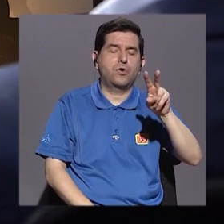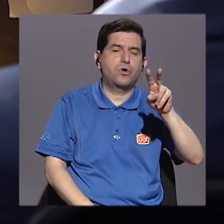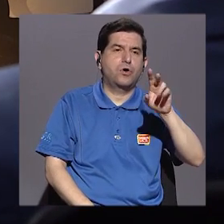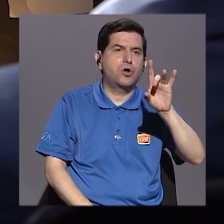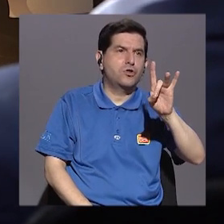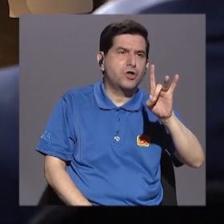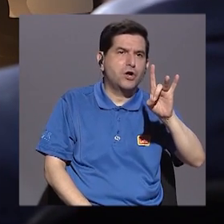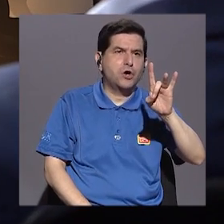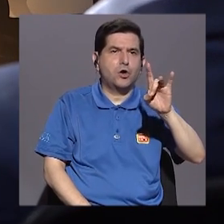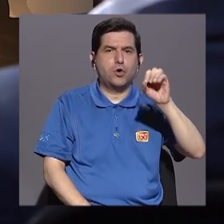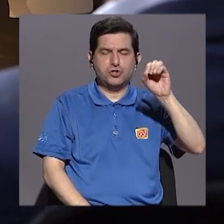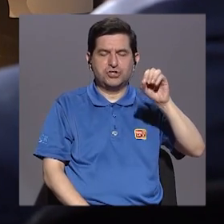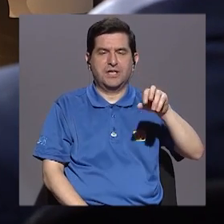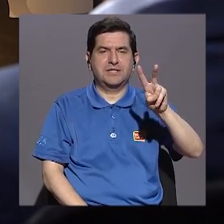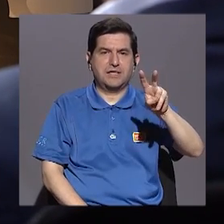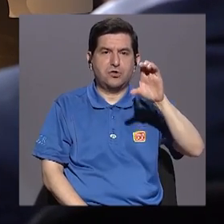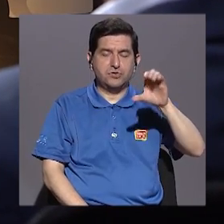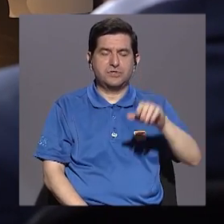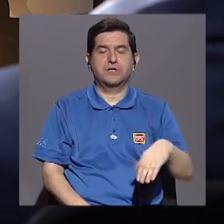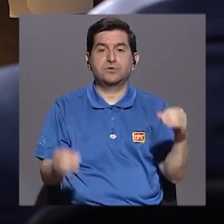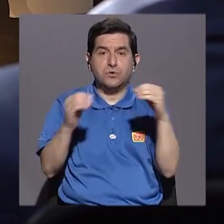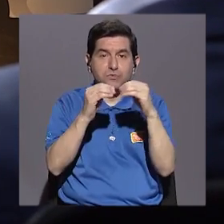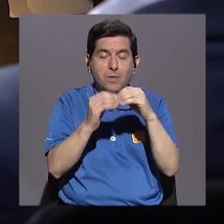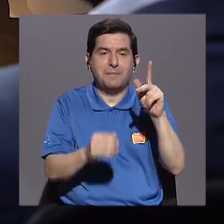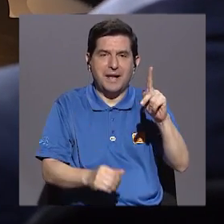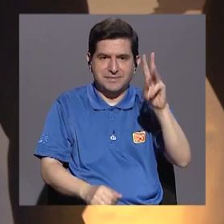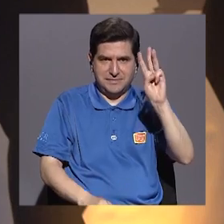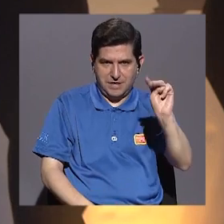200 y hasta 500 kilómetros respectivamente